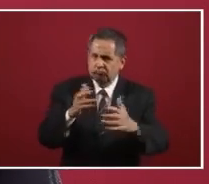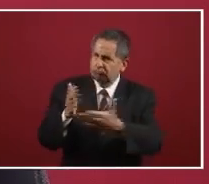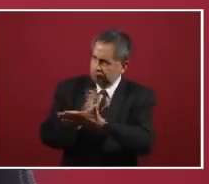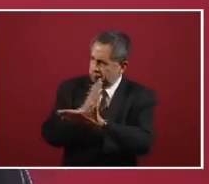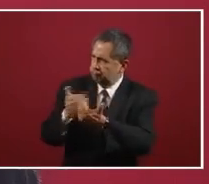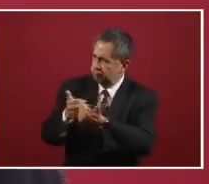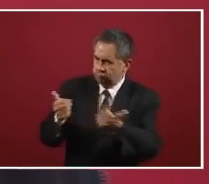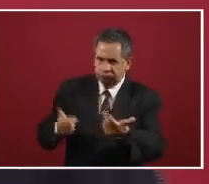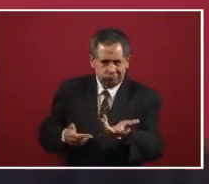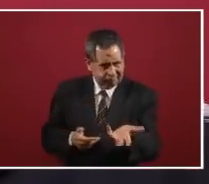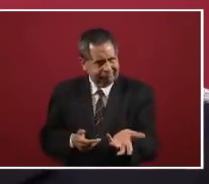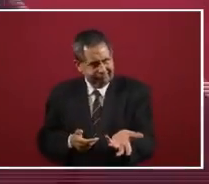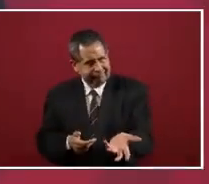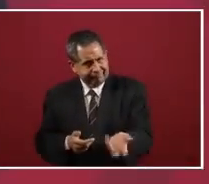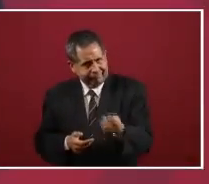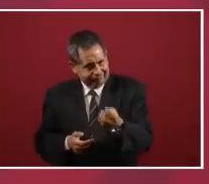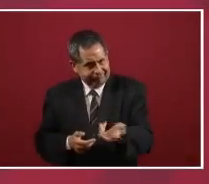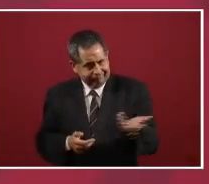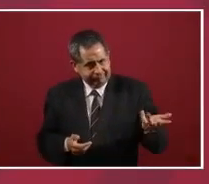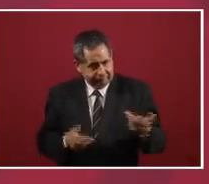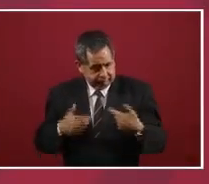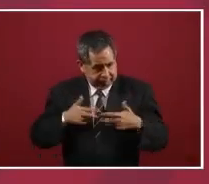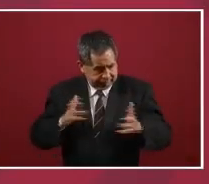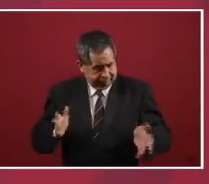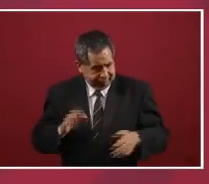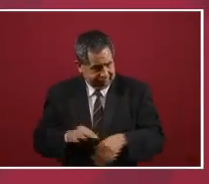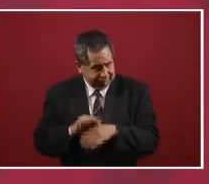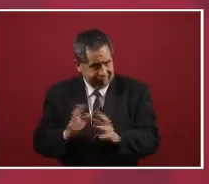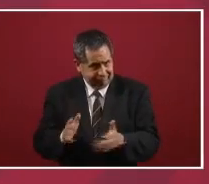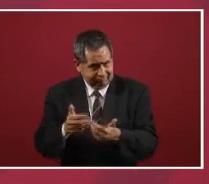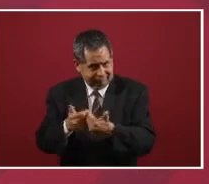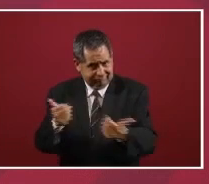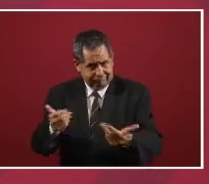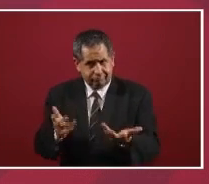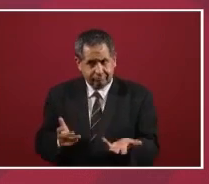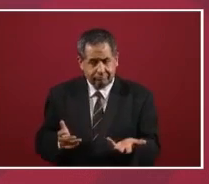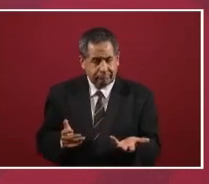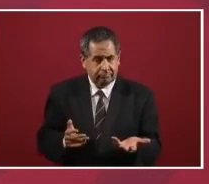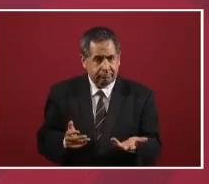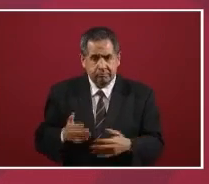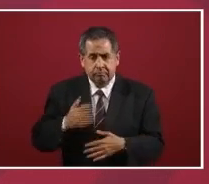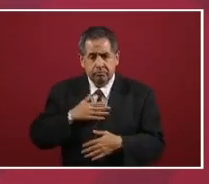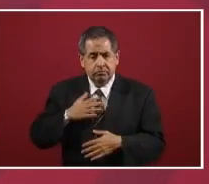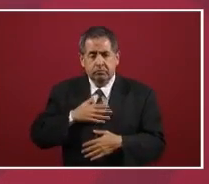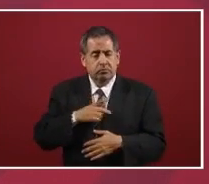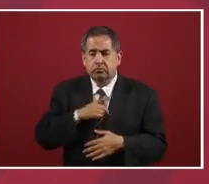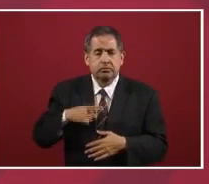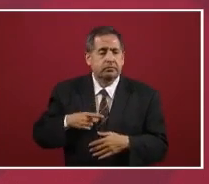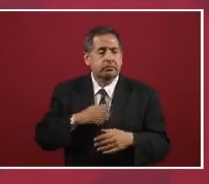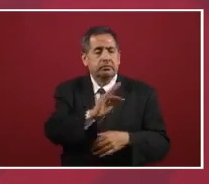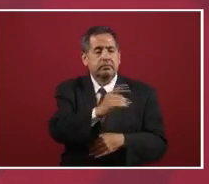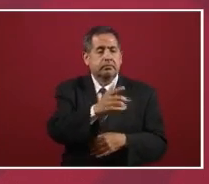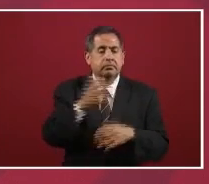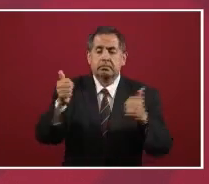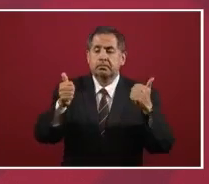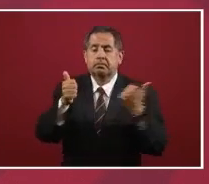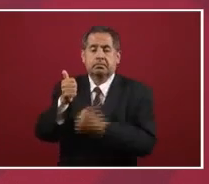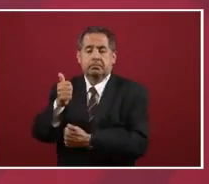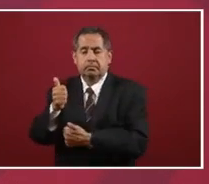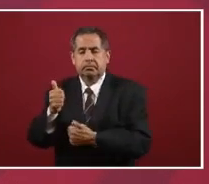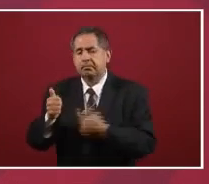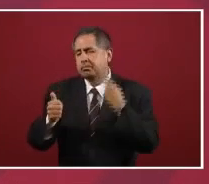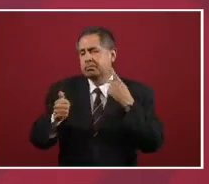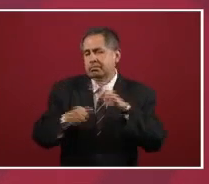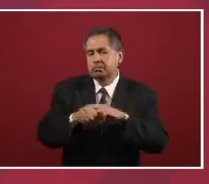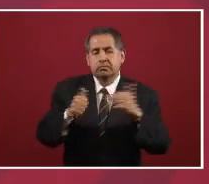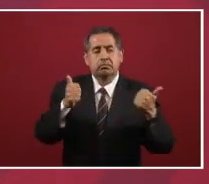como una opción, que ya no dependiera el fiscal o el procurador